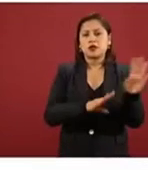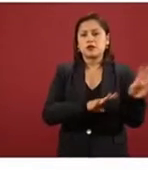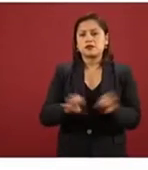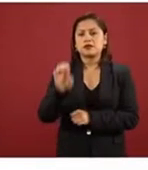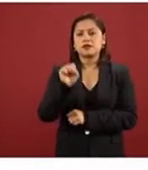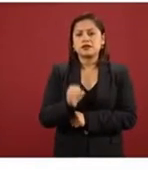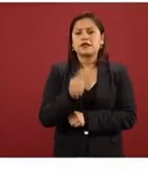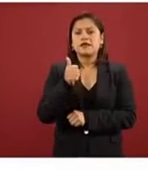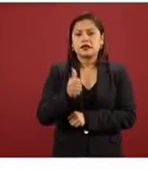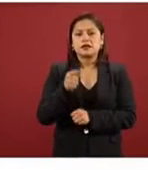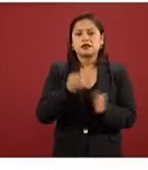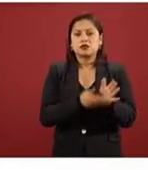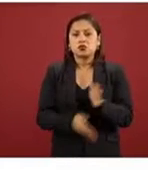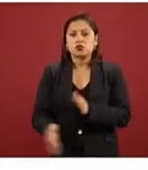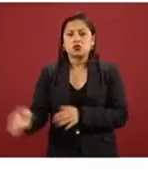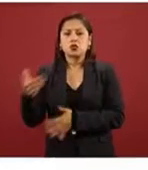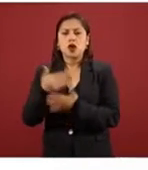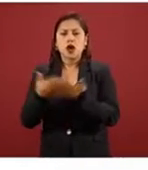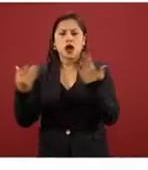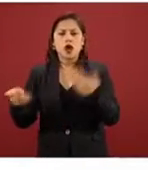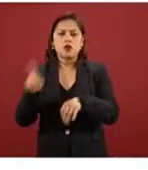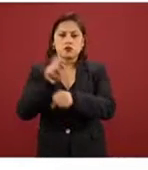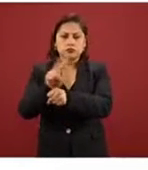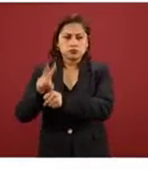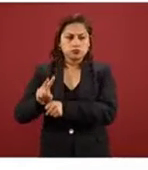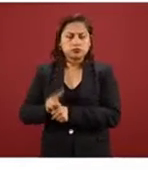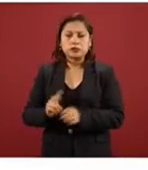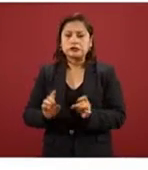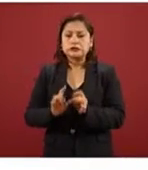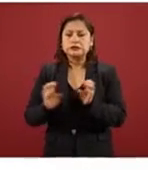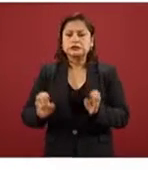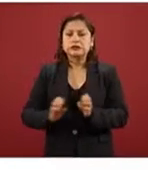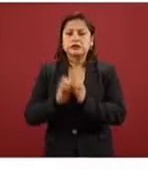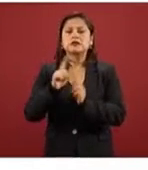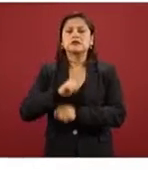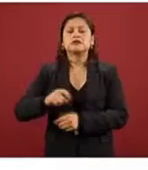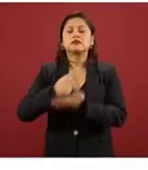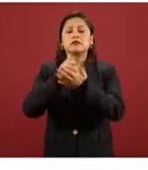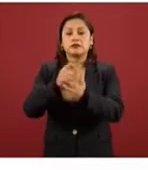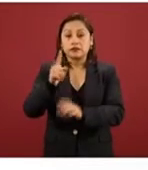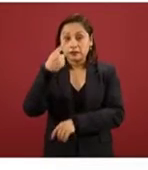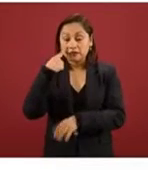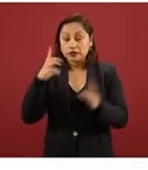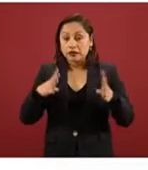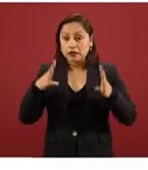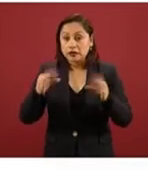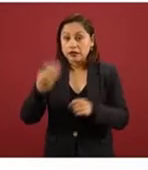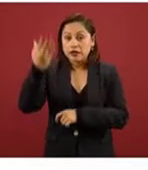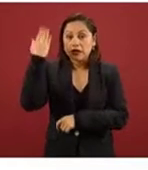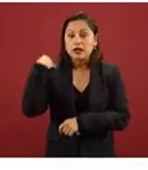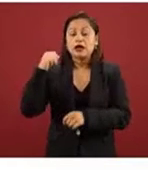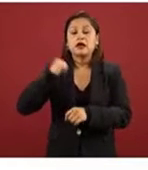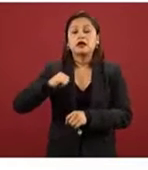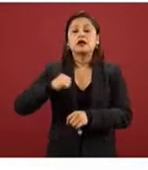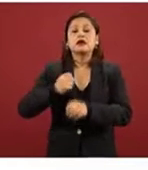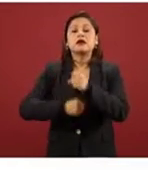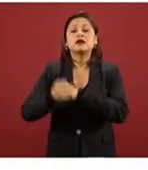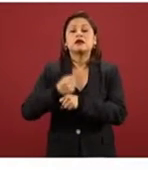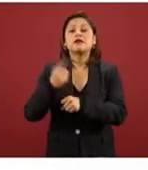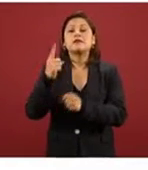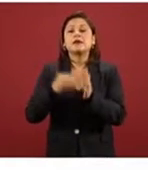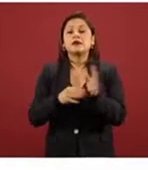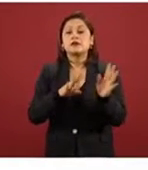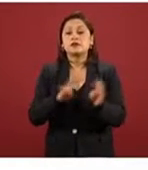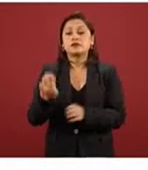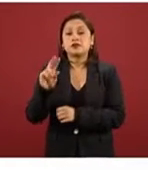atiende a la población en emergencia y en desastre. Recordar que el sistema nace en 1986 como una herencia del sismo